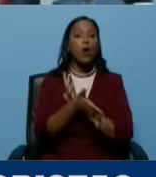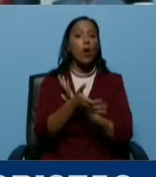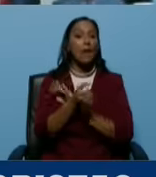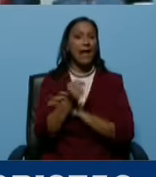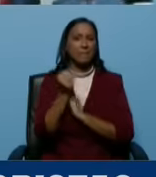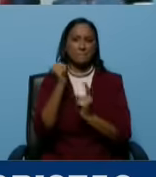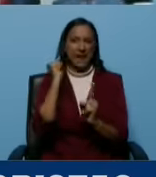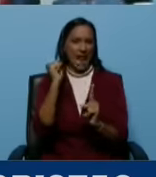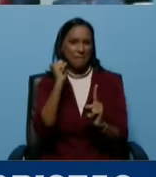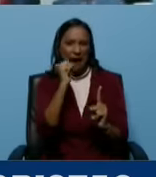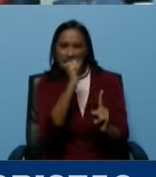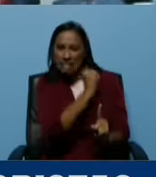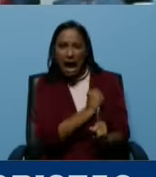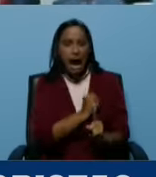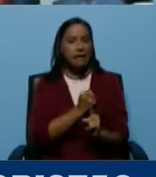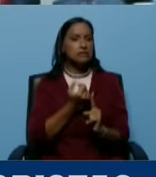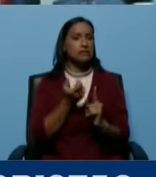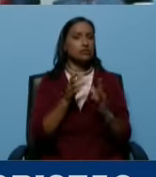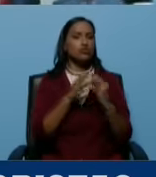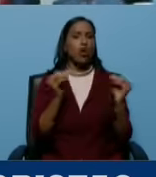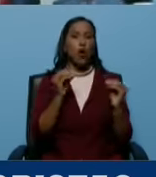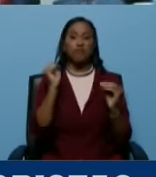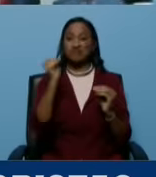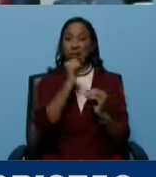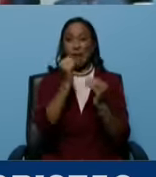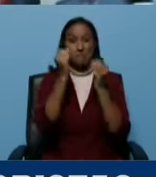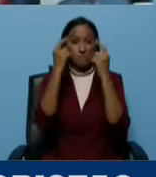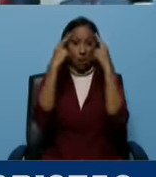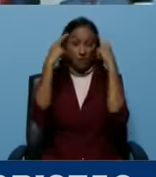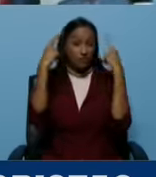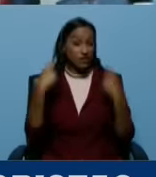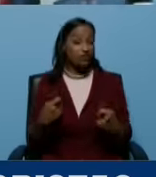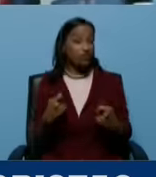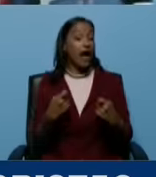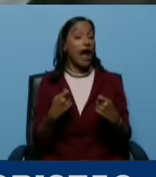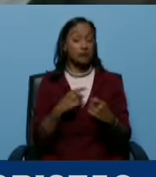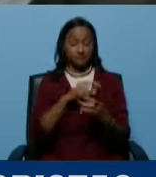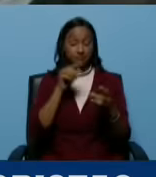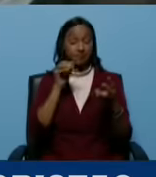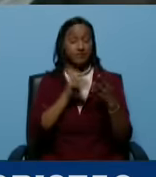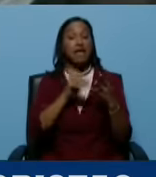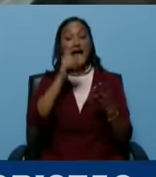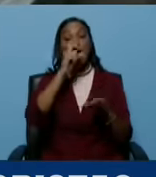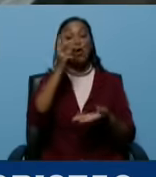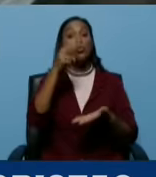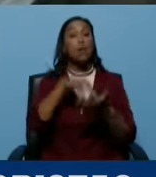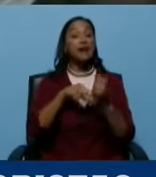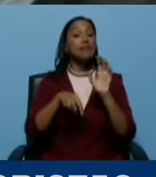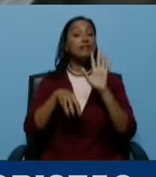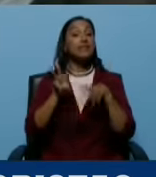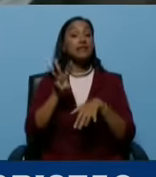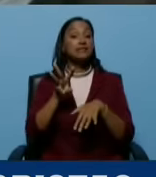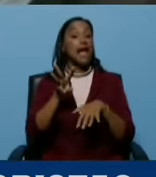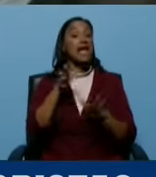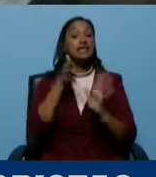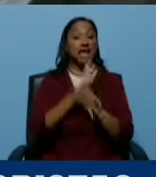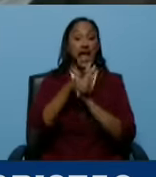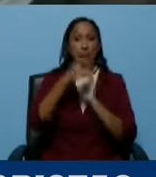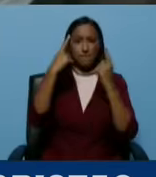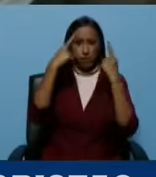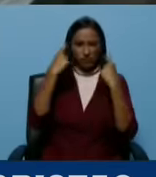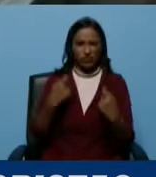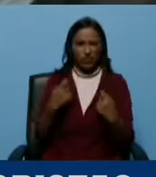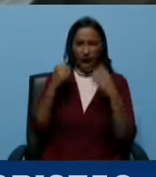agravada, homicidio calificado por motivos fútiles, y en el año 2013 fue imputado por secuestro. Tremenda